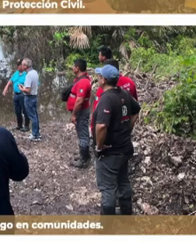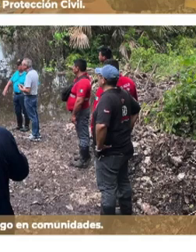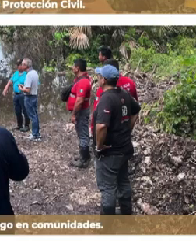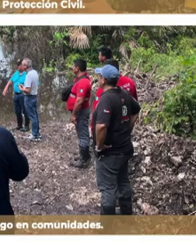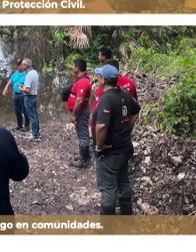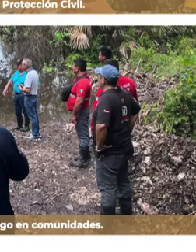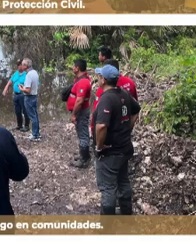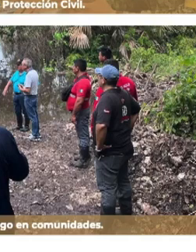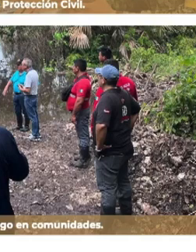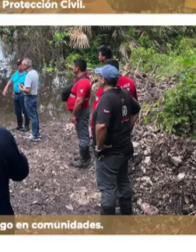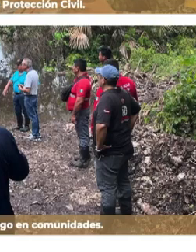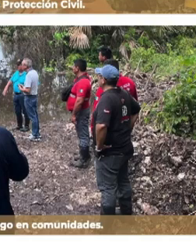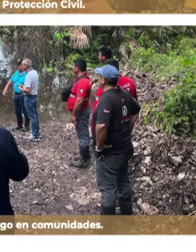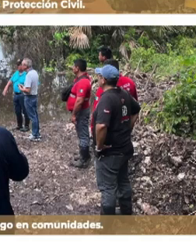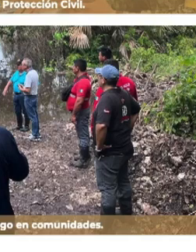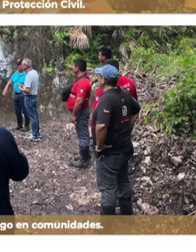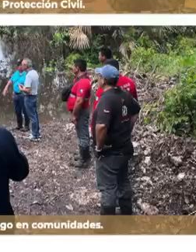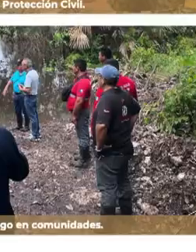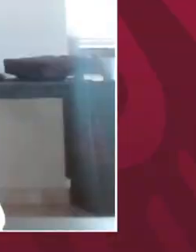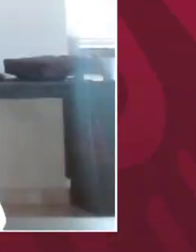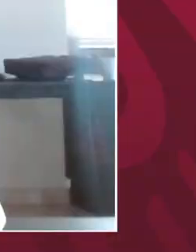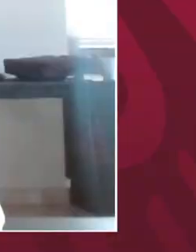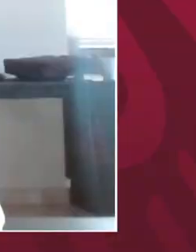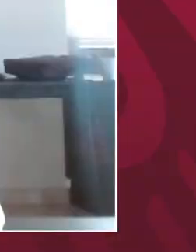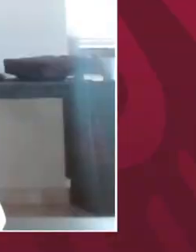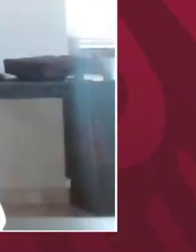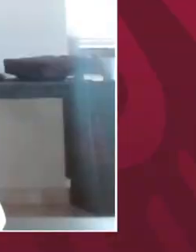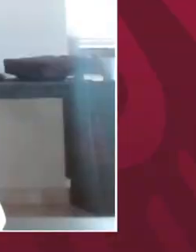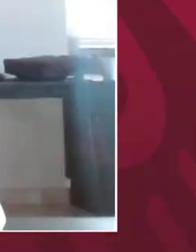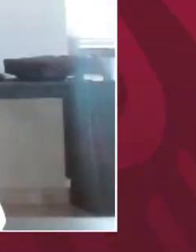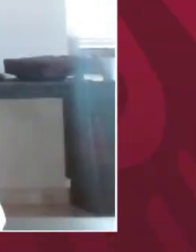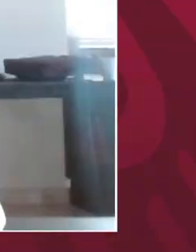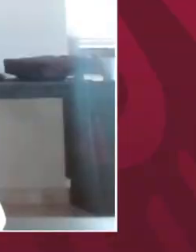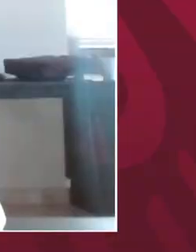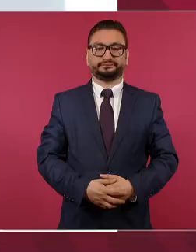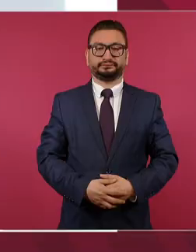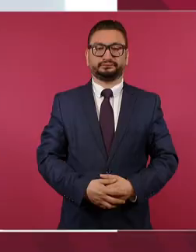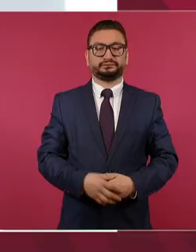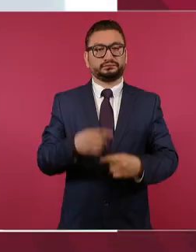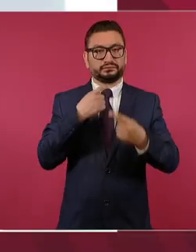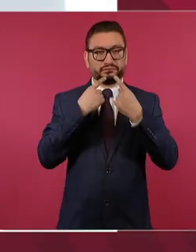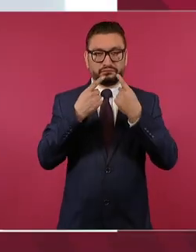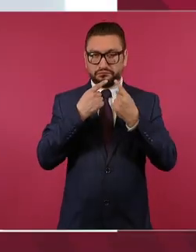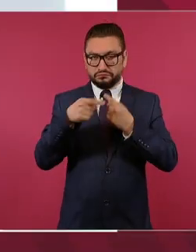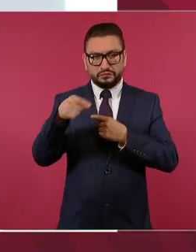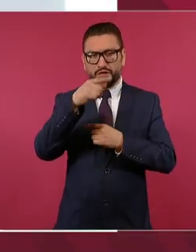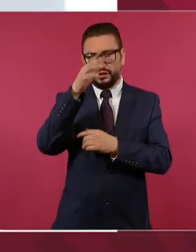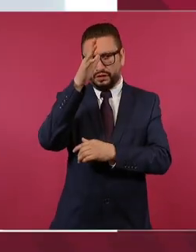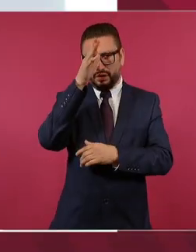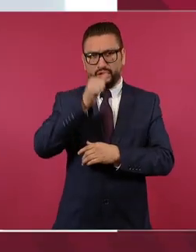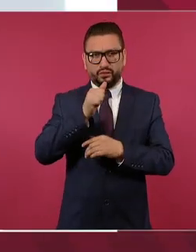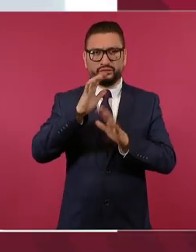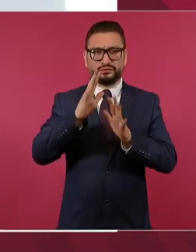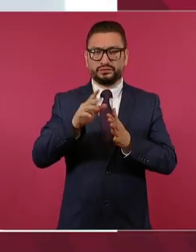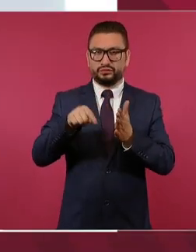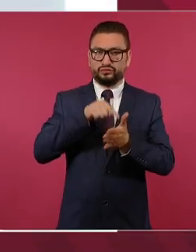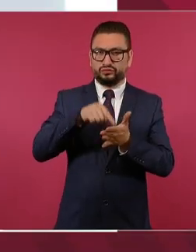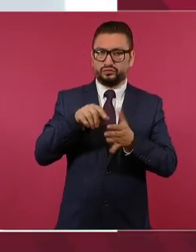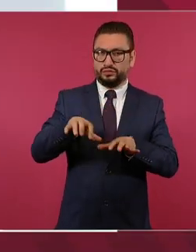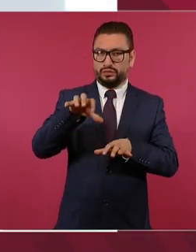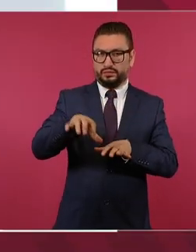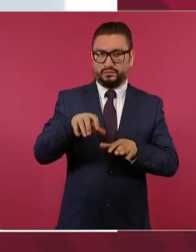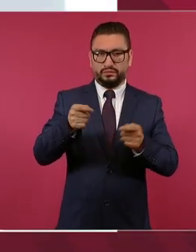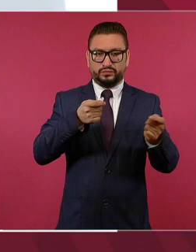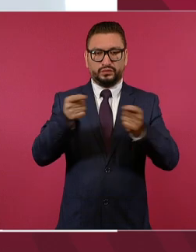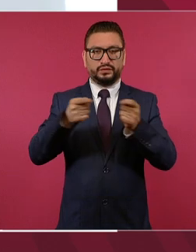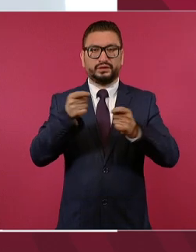conforman el estado de Quintana Roo. Se acordó, señor presidente, instalar el puesto de comando en